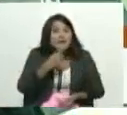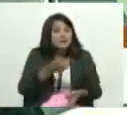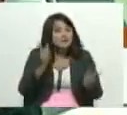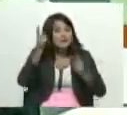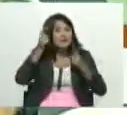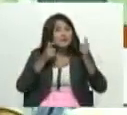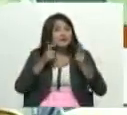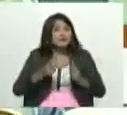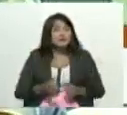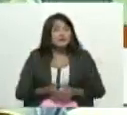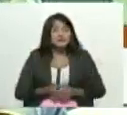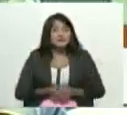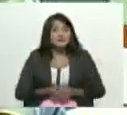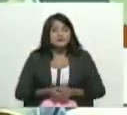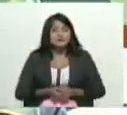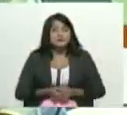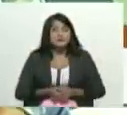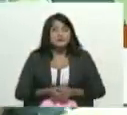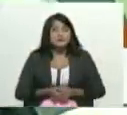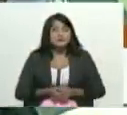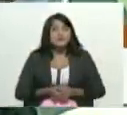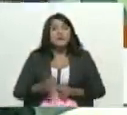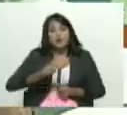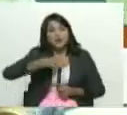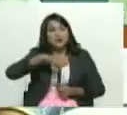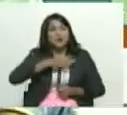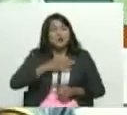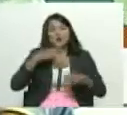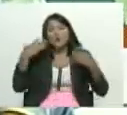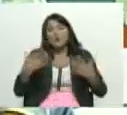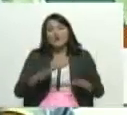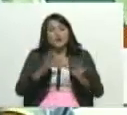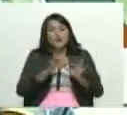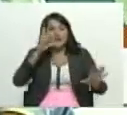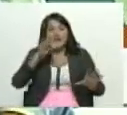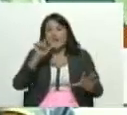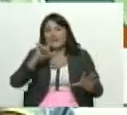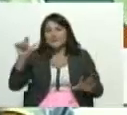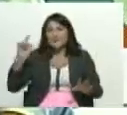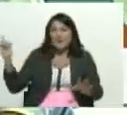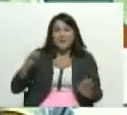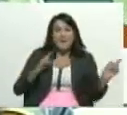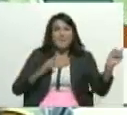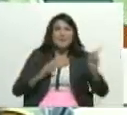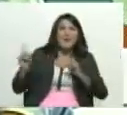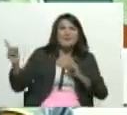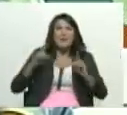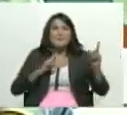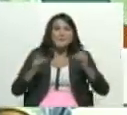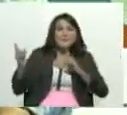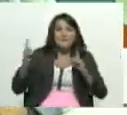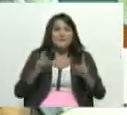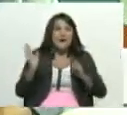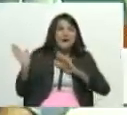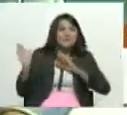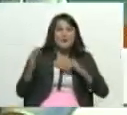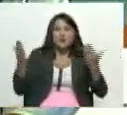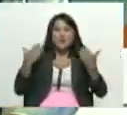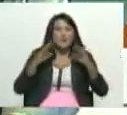ahí tuvimos la suerte de encontrar otros que apoyaron inmediatamente esa propuesta con el